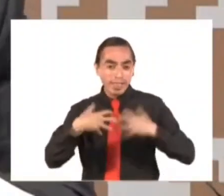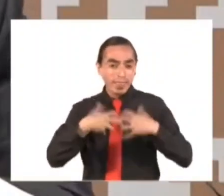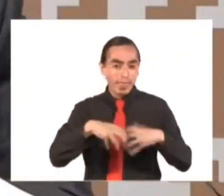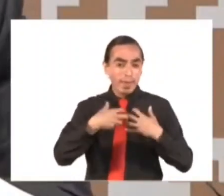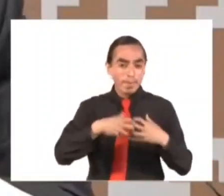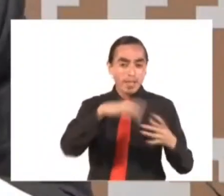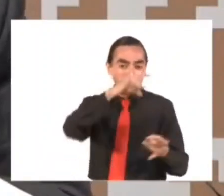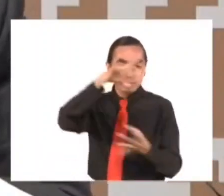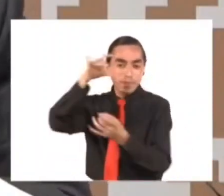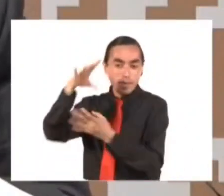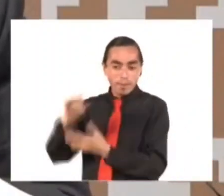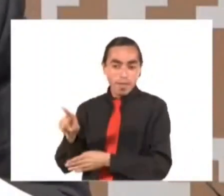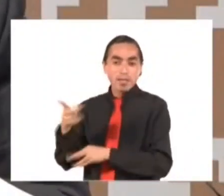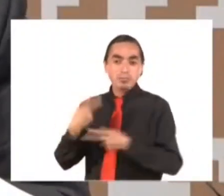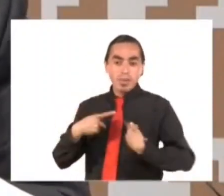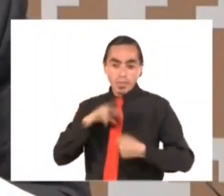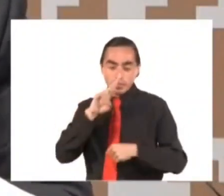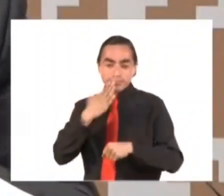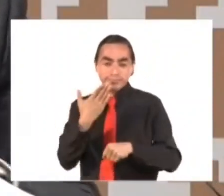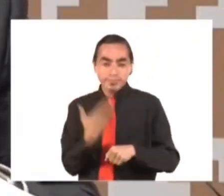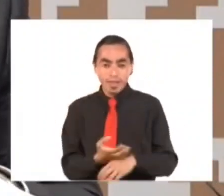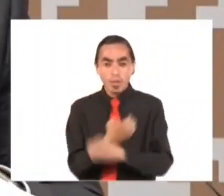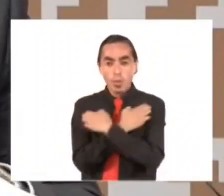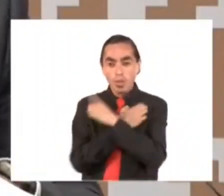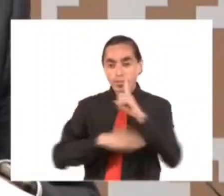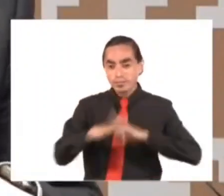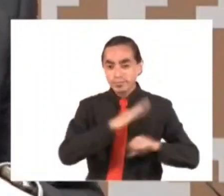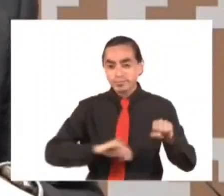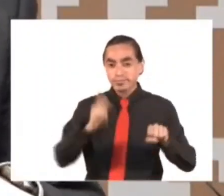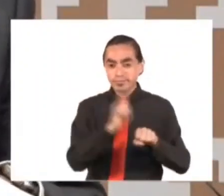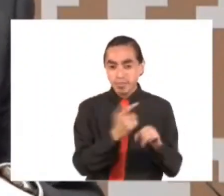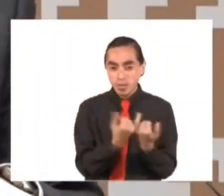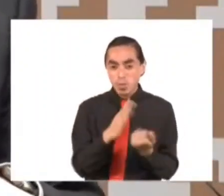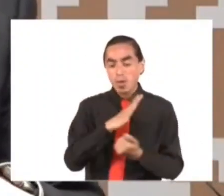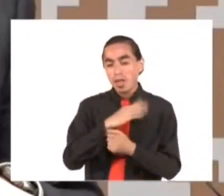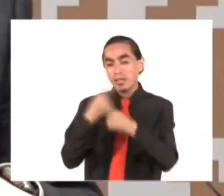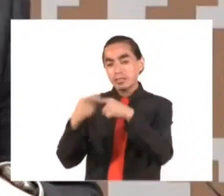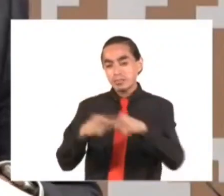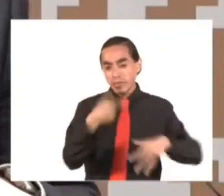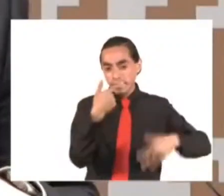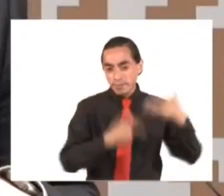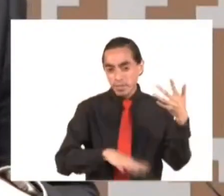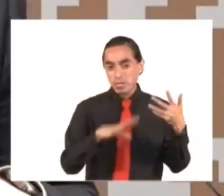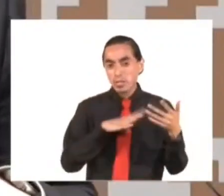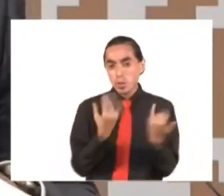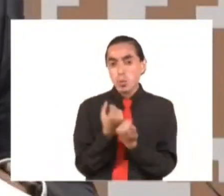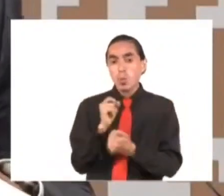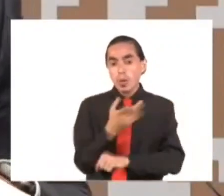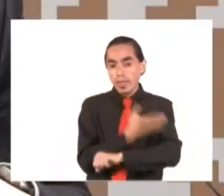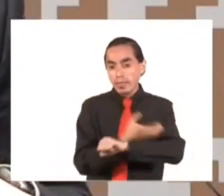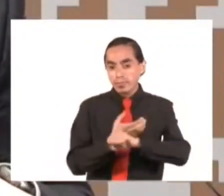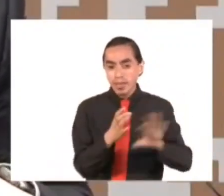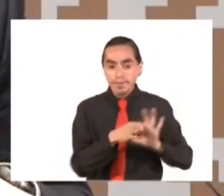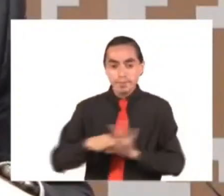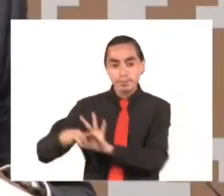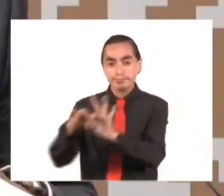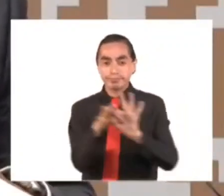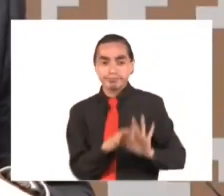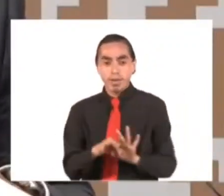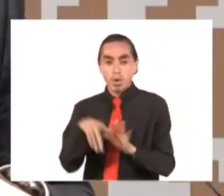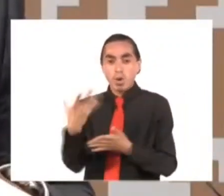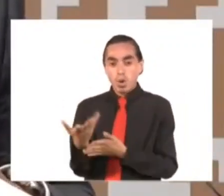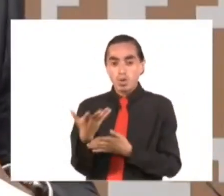los manejen, educación ambiental, entre muchos otros. De igual forma, también colaboramos muy de cerca con el sistema